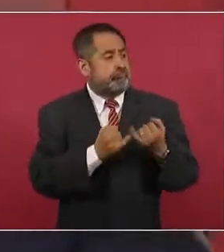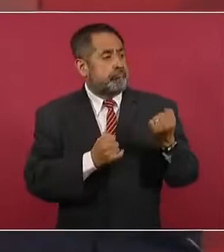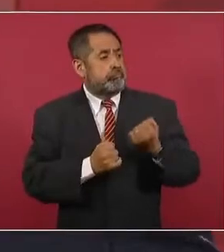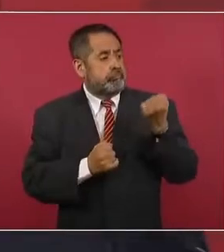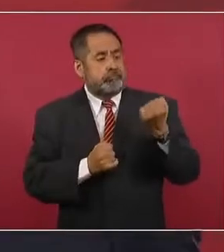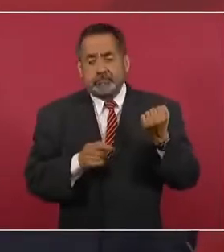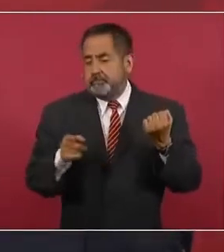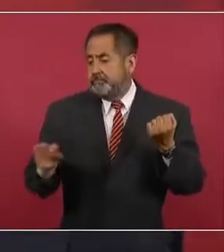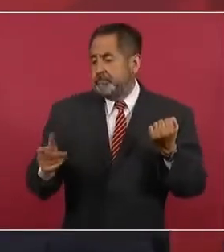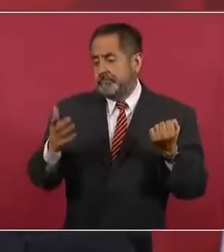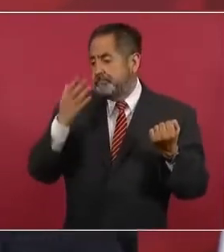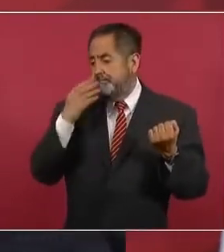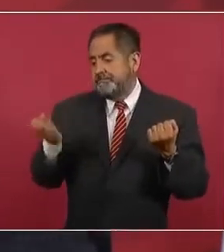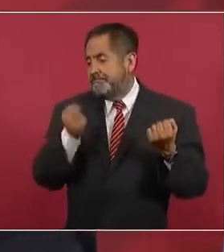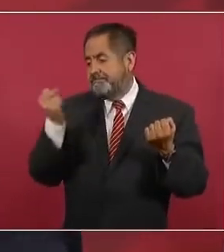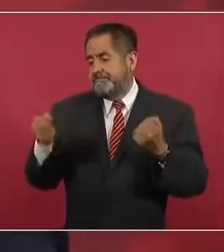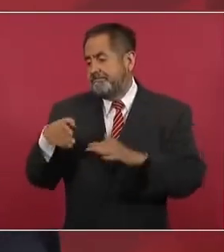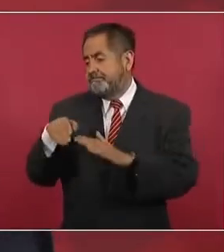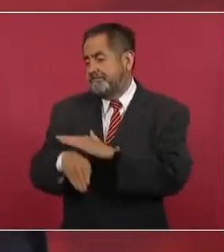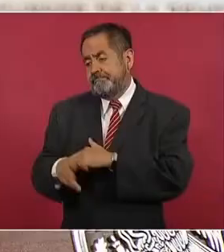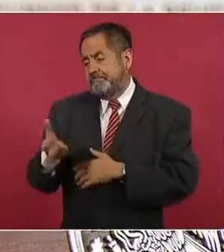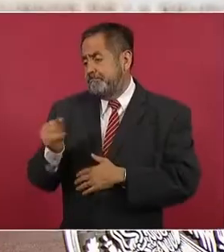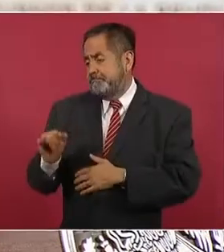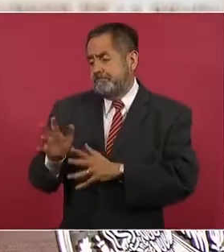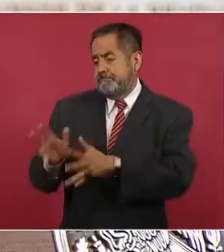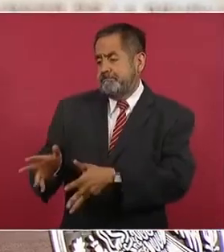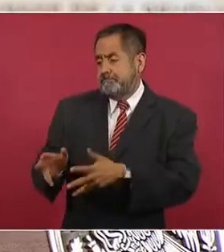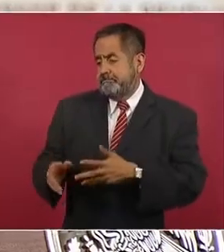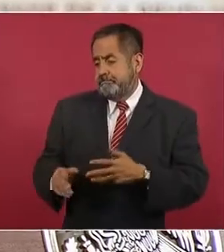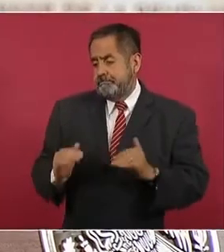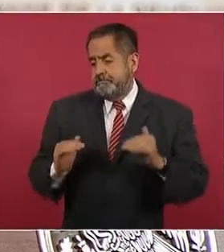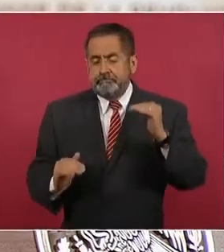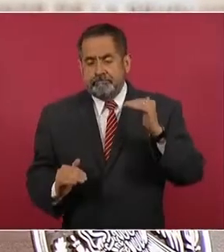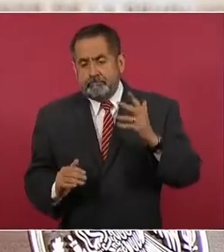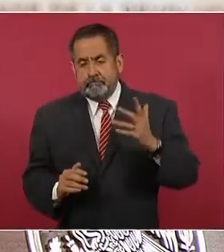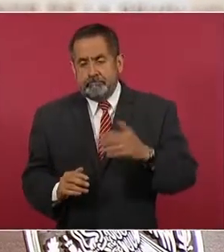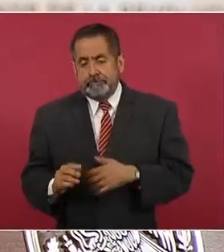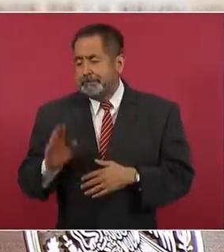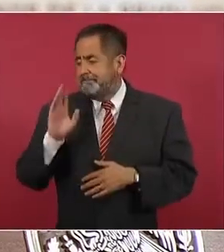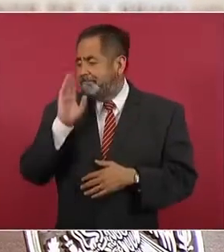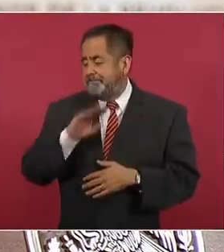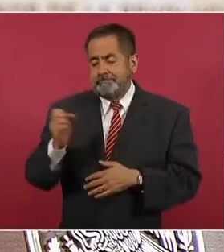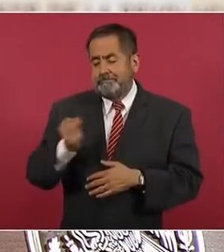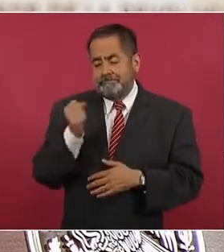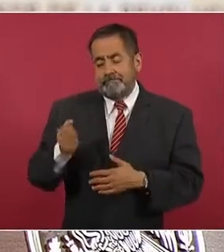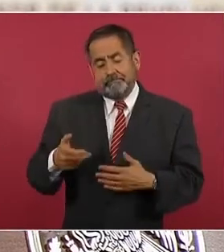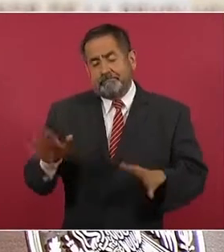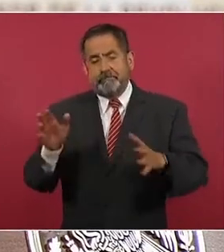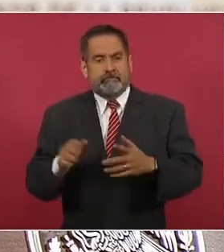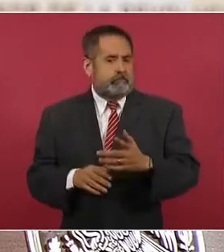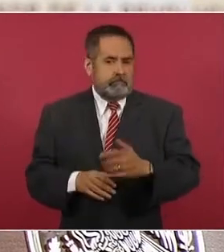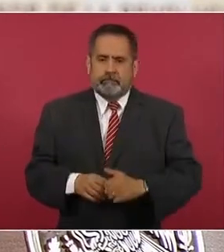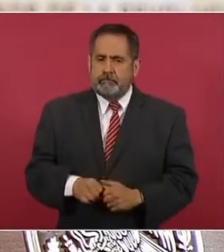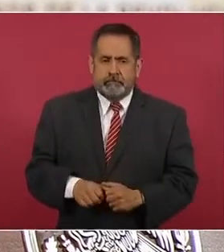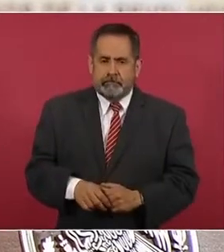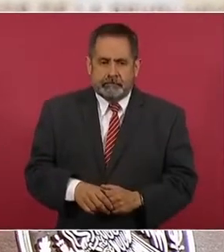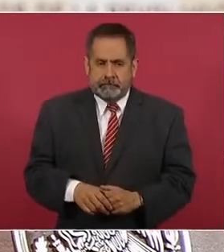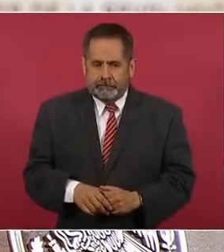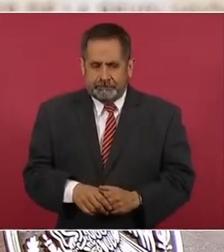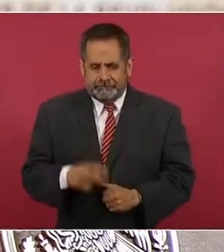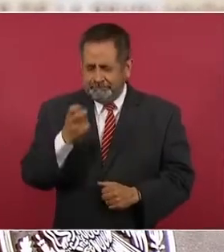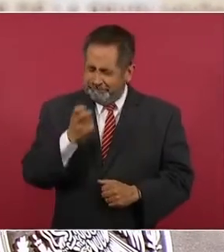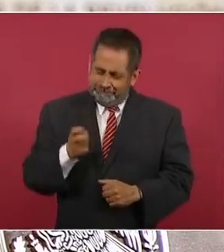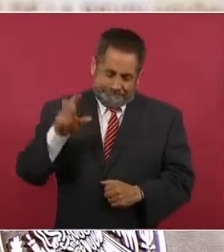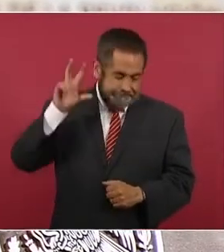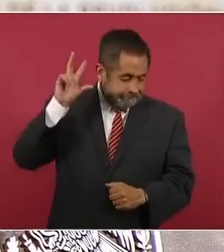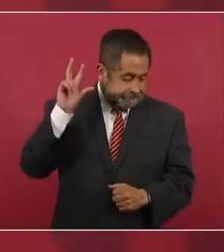que no tienen fortuna, tienen mala suerte. Eso